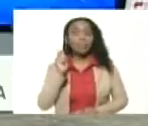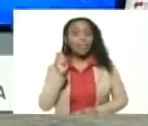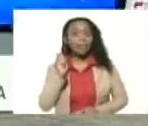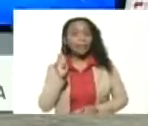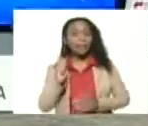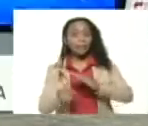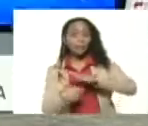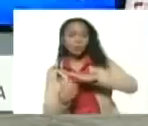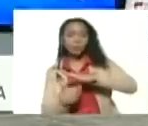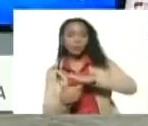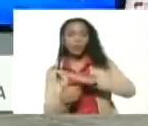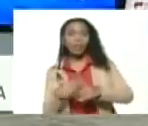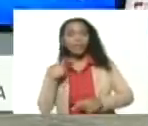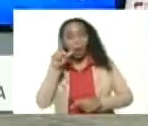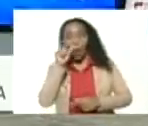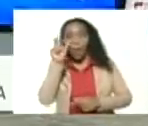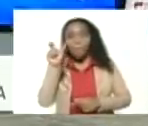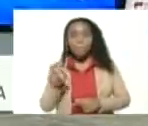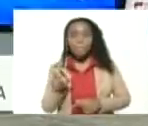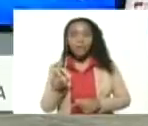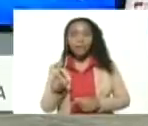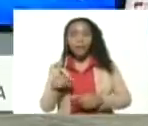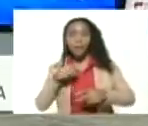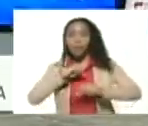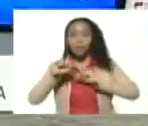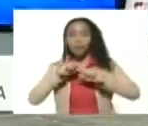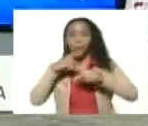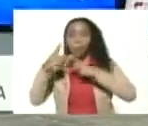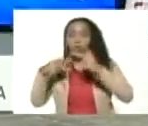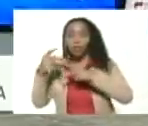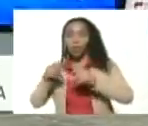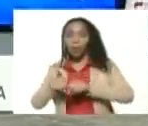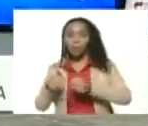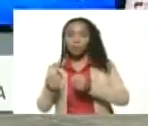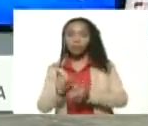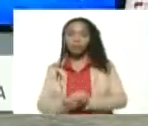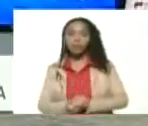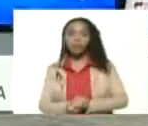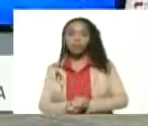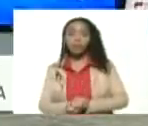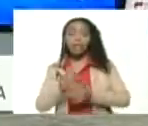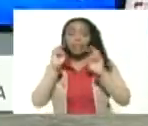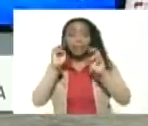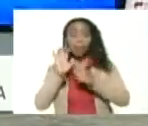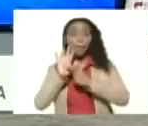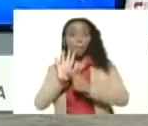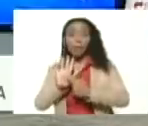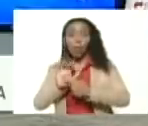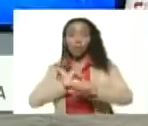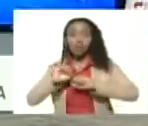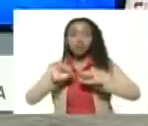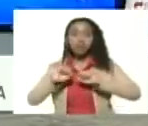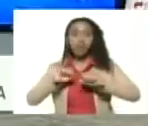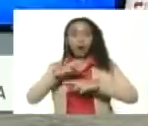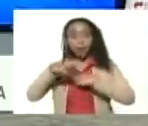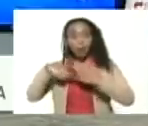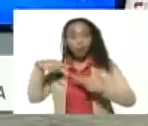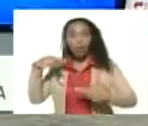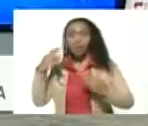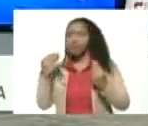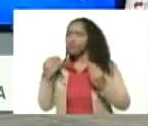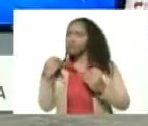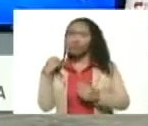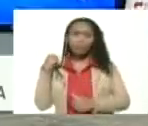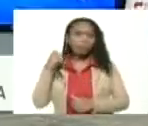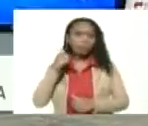de Alí Rodríguez del movimiento político Ruptura, bueno, marcaron al movimiento revolucionario por mucho